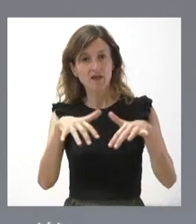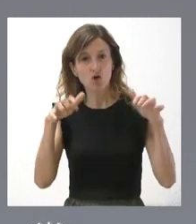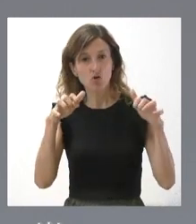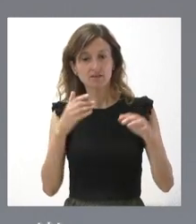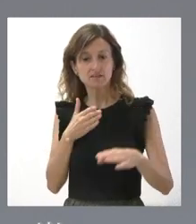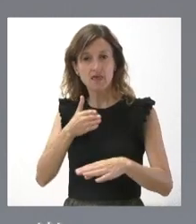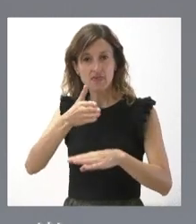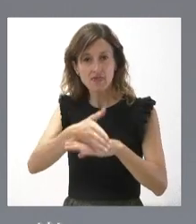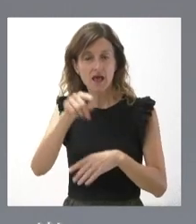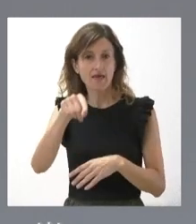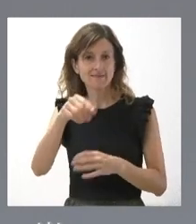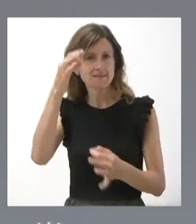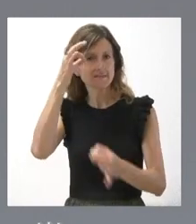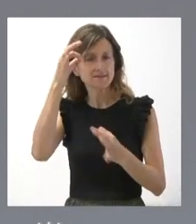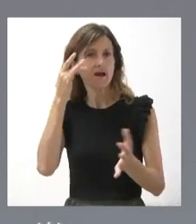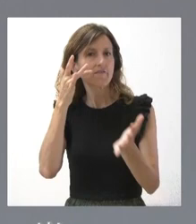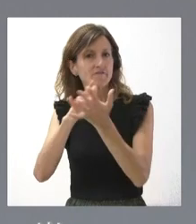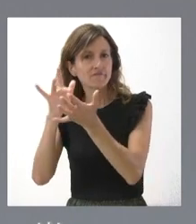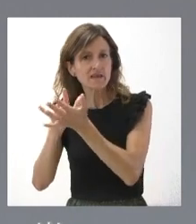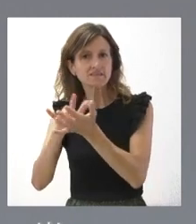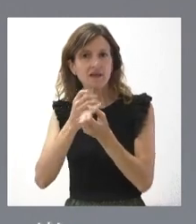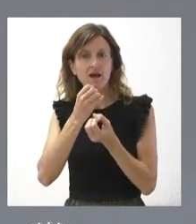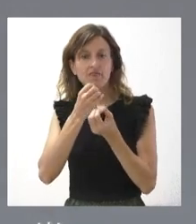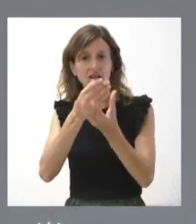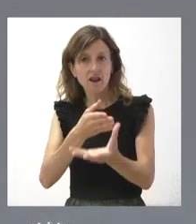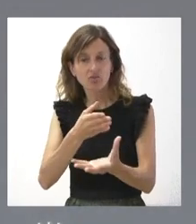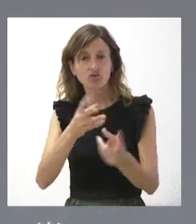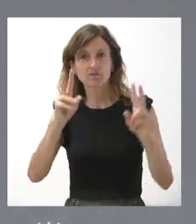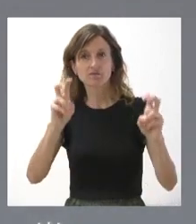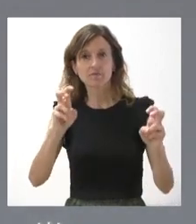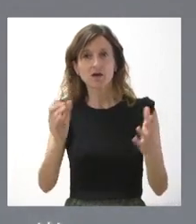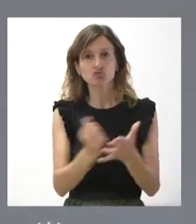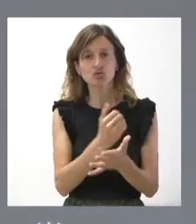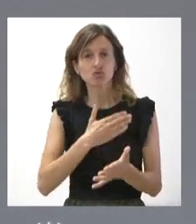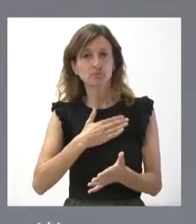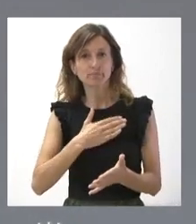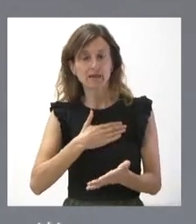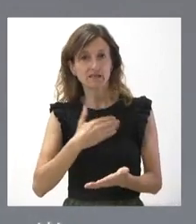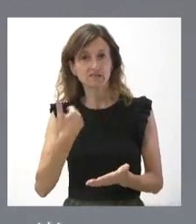voy a detallar el calendario de declaración de todos los bienes que están